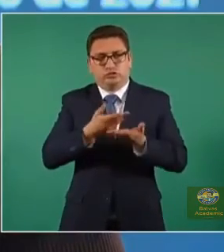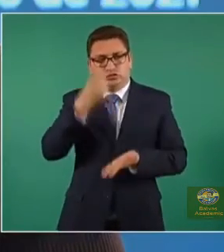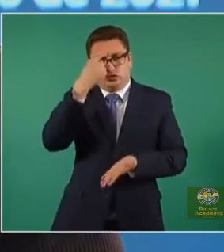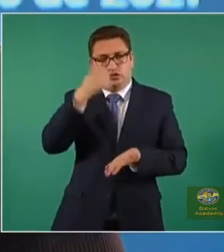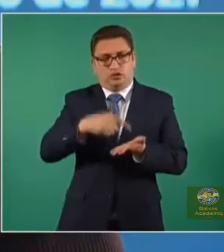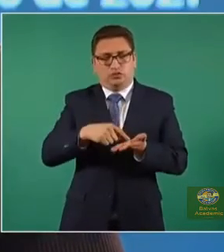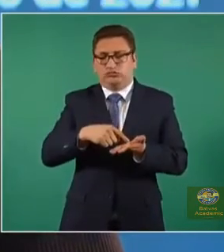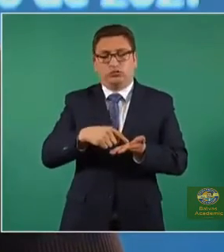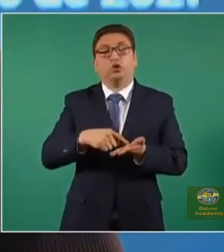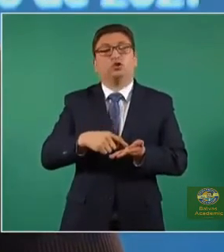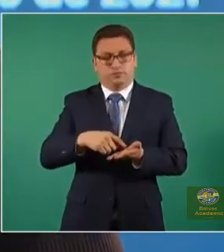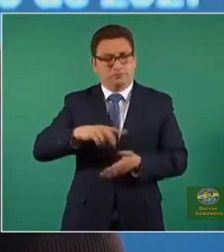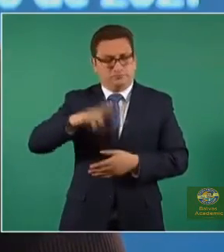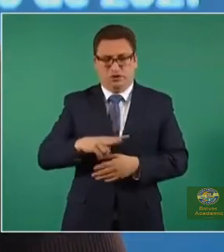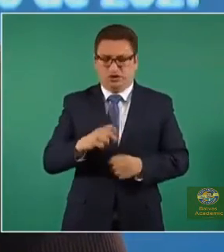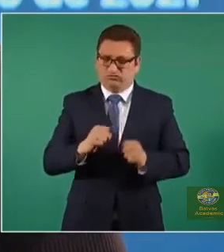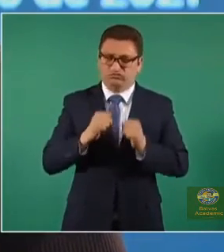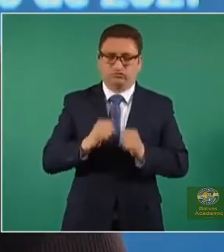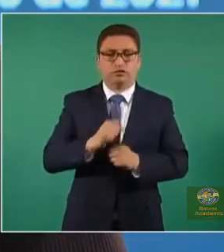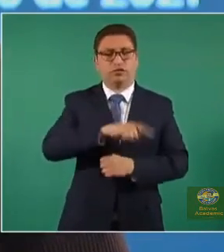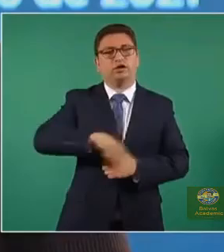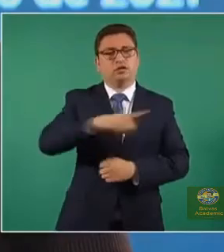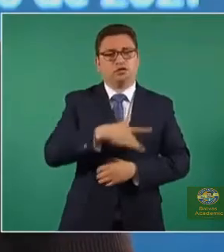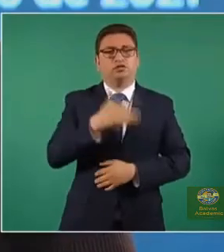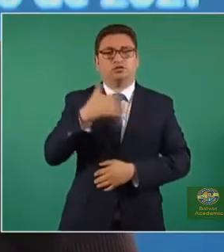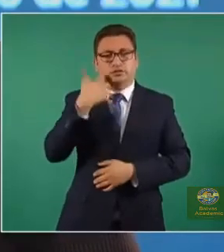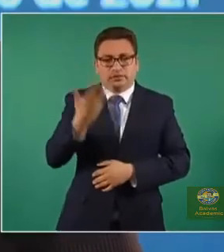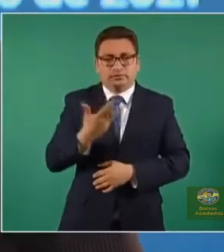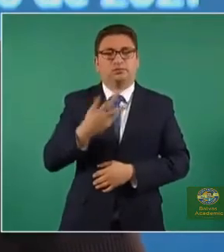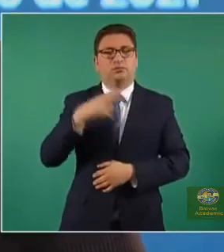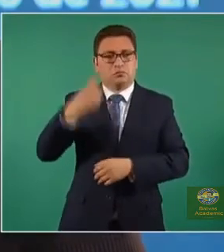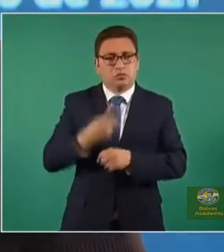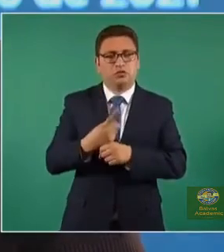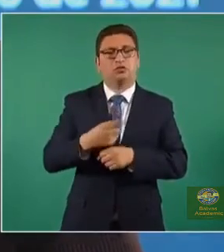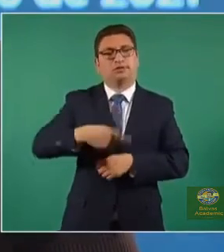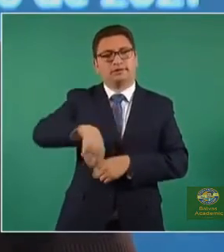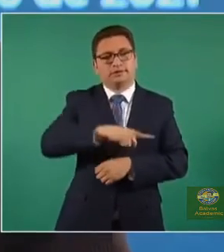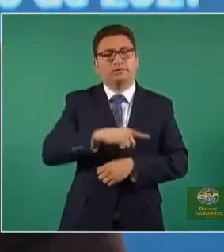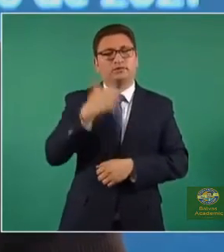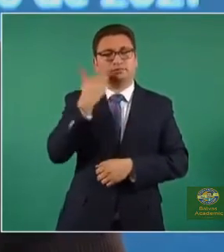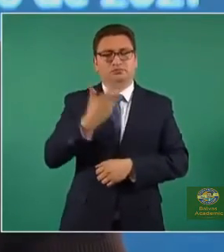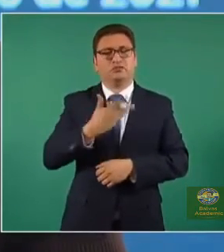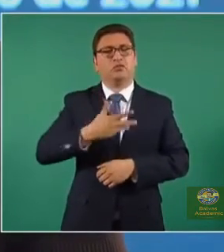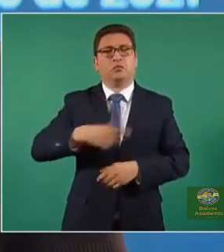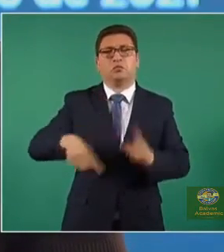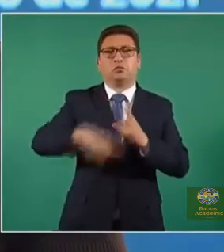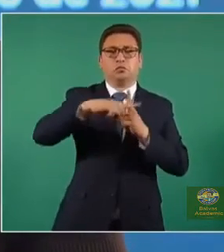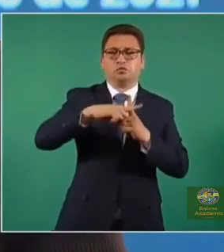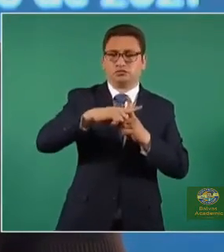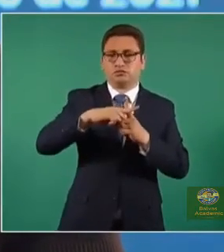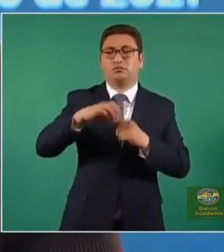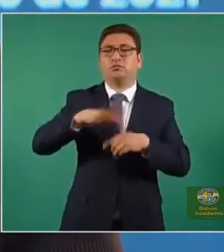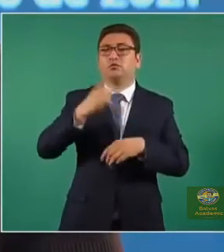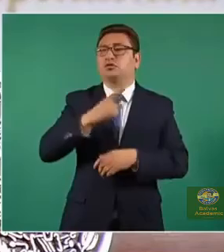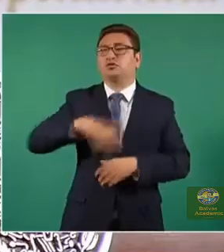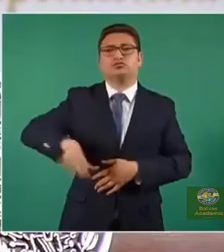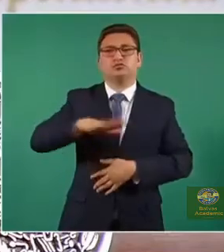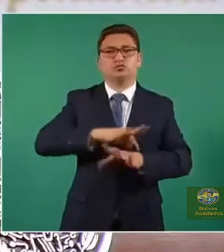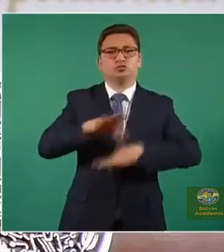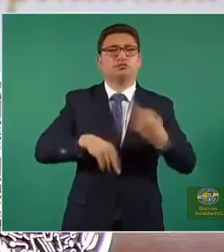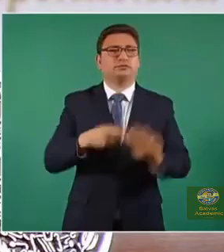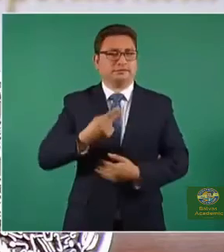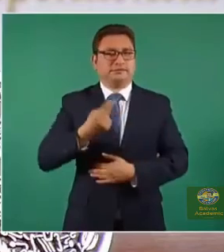una muy buena disposición de todos ellos, e insisto, una buena actitud hacia esta necesidad que tenemos y que